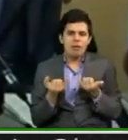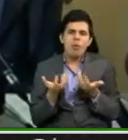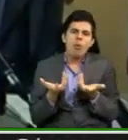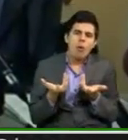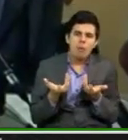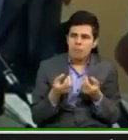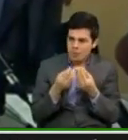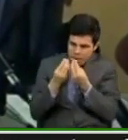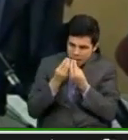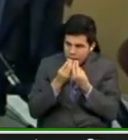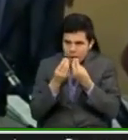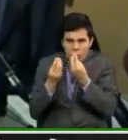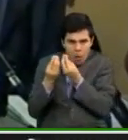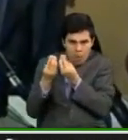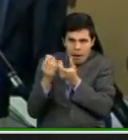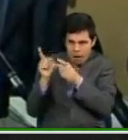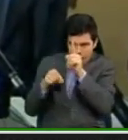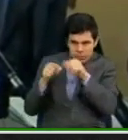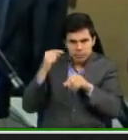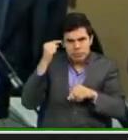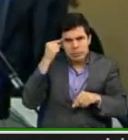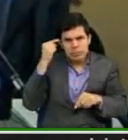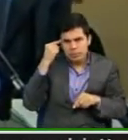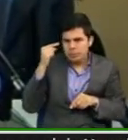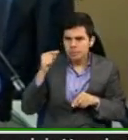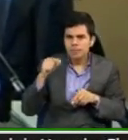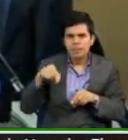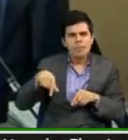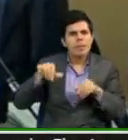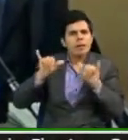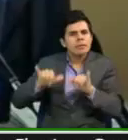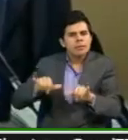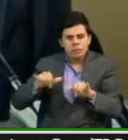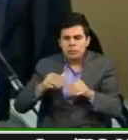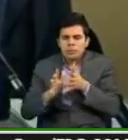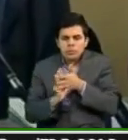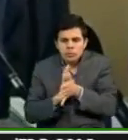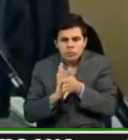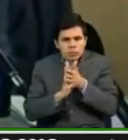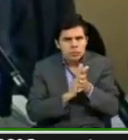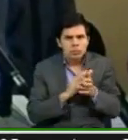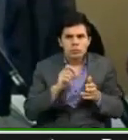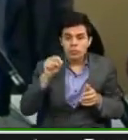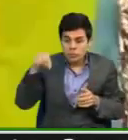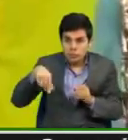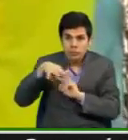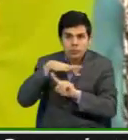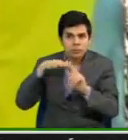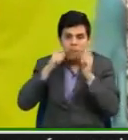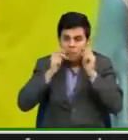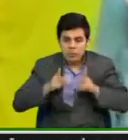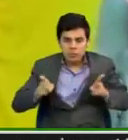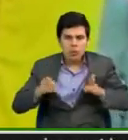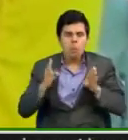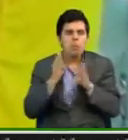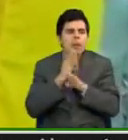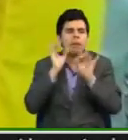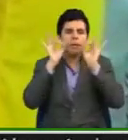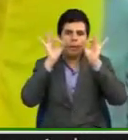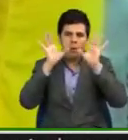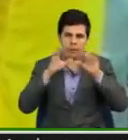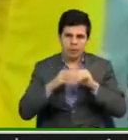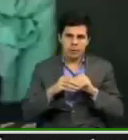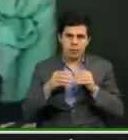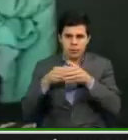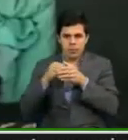aquí muchos días, es que hay una crisis grave humanitaria. La OIM ha ayudado a cerca